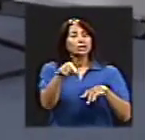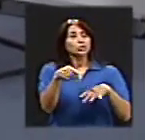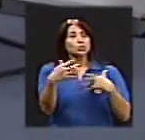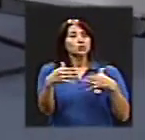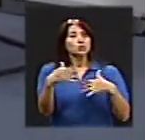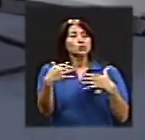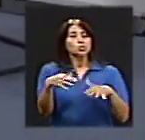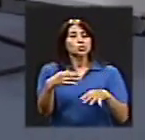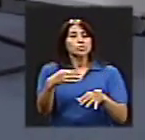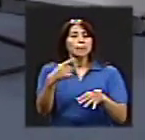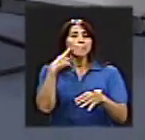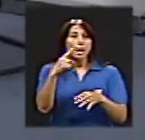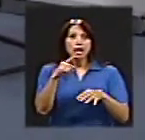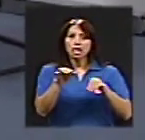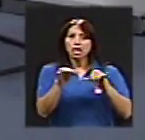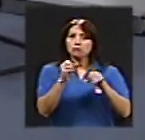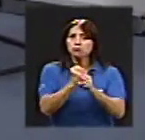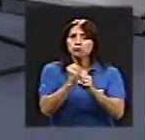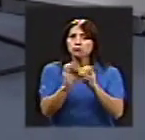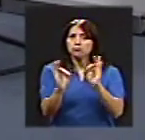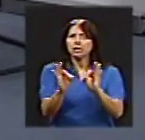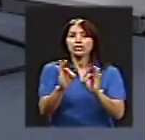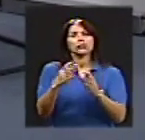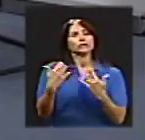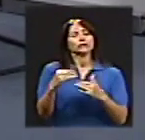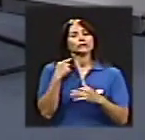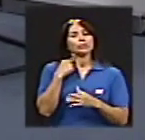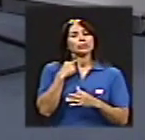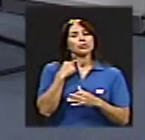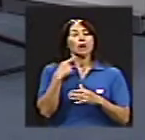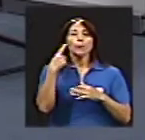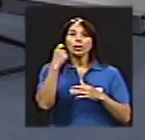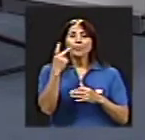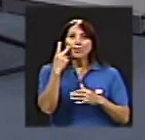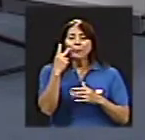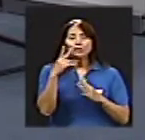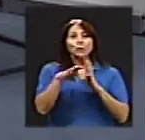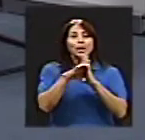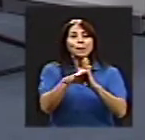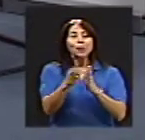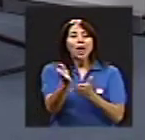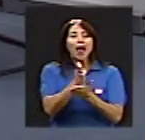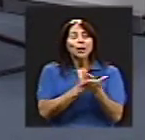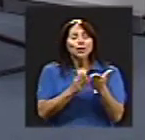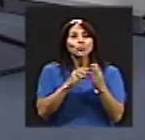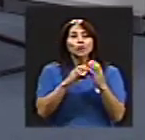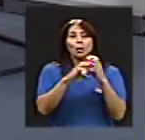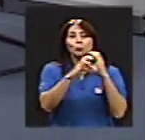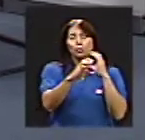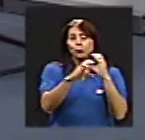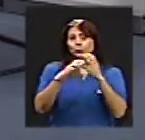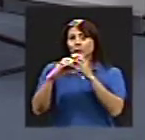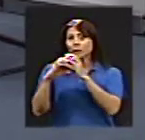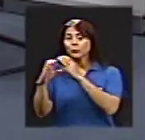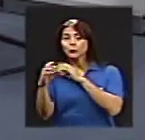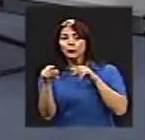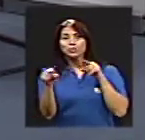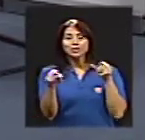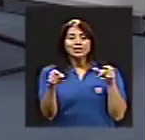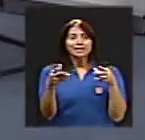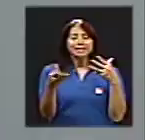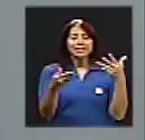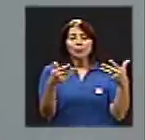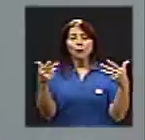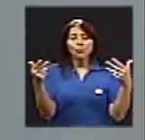porque mientras los autobuses se encuentran unos con otros en las mismas calles, etcétera, y además